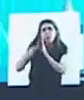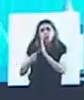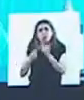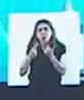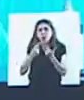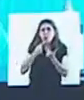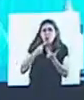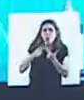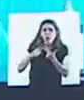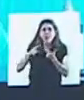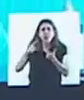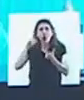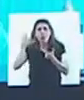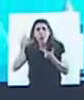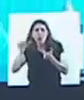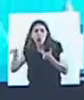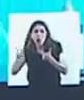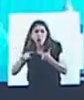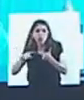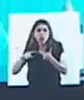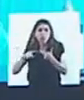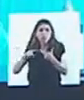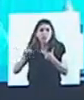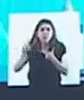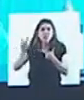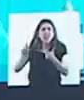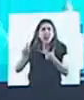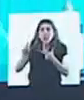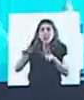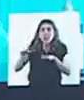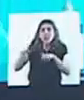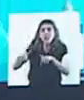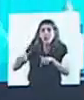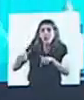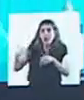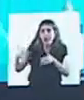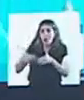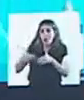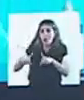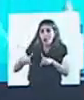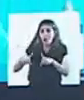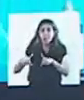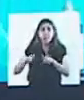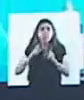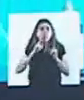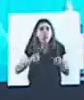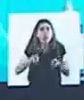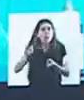Argentina. Piense que, por ejemplo, Alemania, para cerrar las clases, ¿sí?, tenía